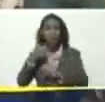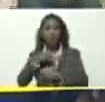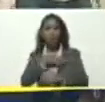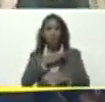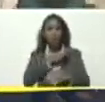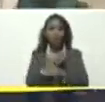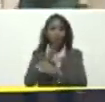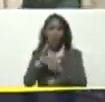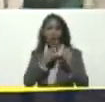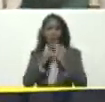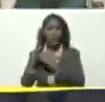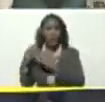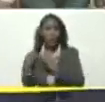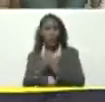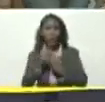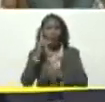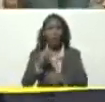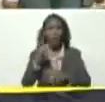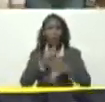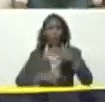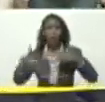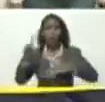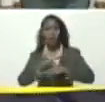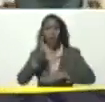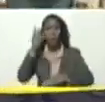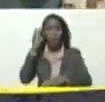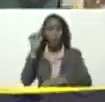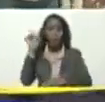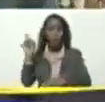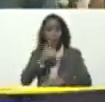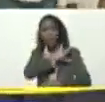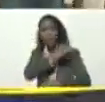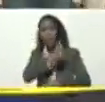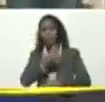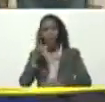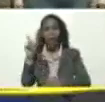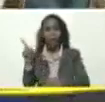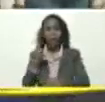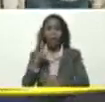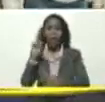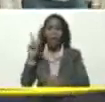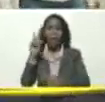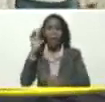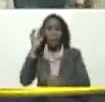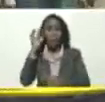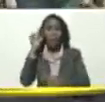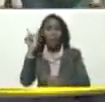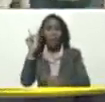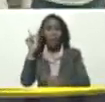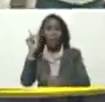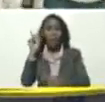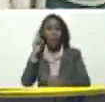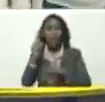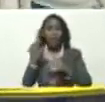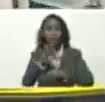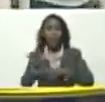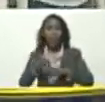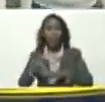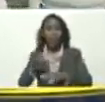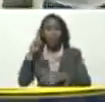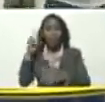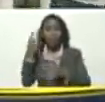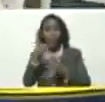casa. Aquí nos acompaña también la licenciada Maite García, directora de la CID, Ayarí Soto, intendente del municipio, Gisela